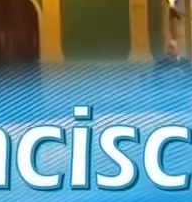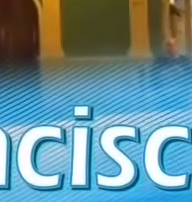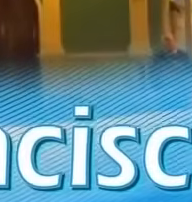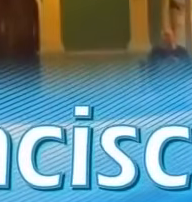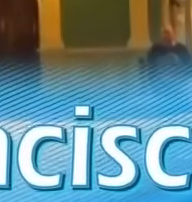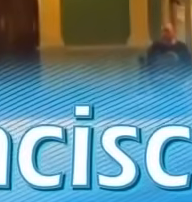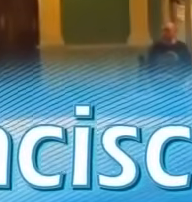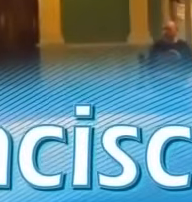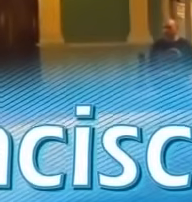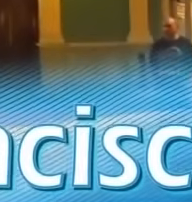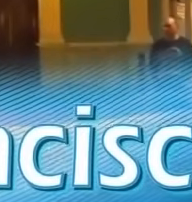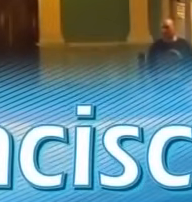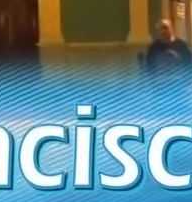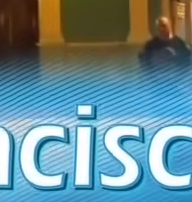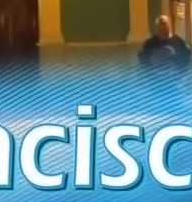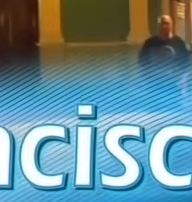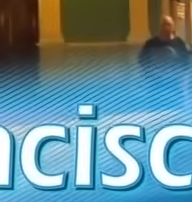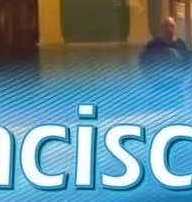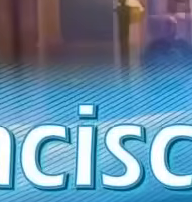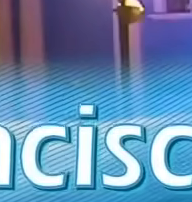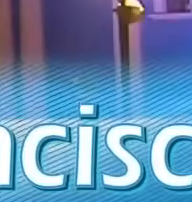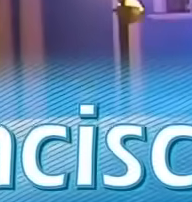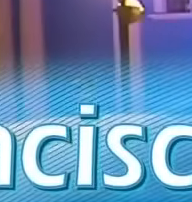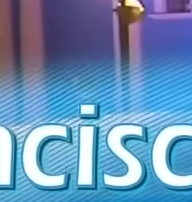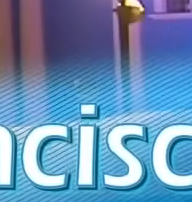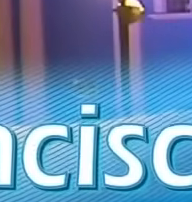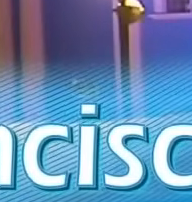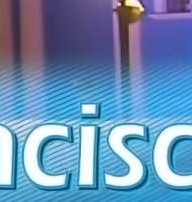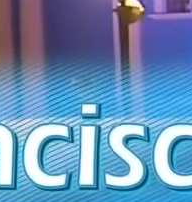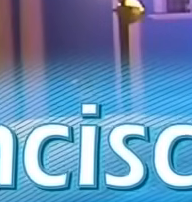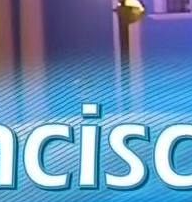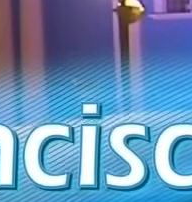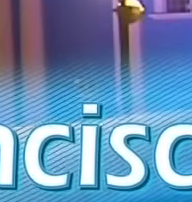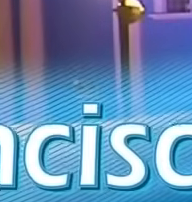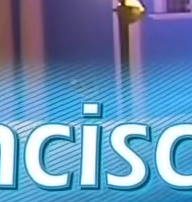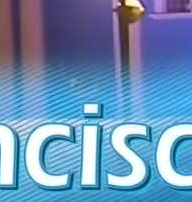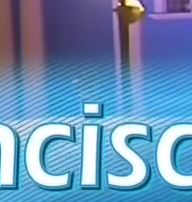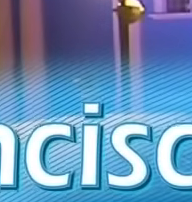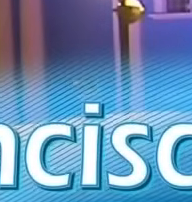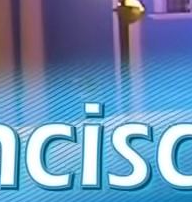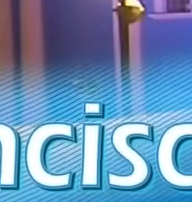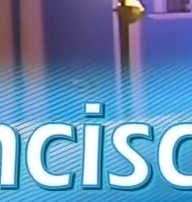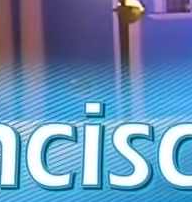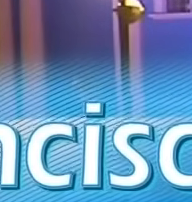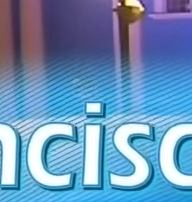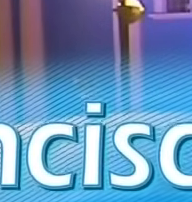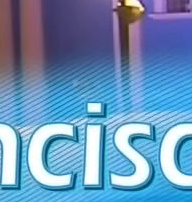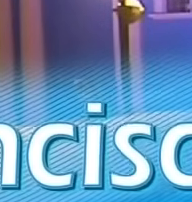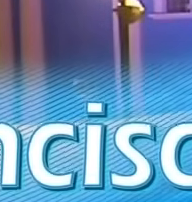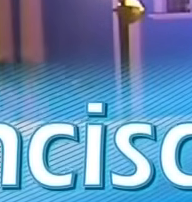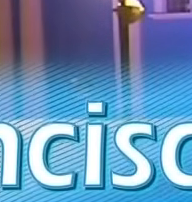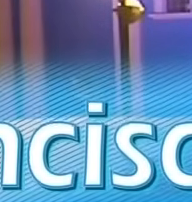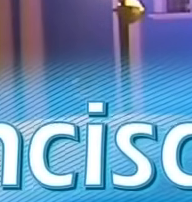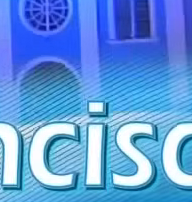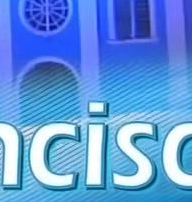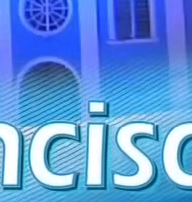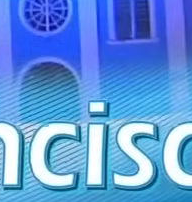su arrullar, en jardín te convertiste, soberano en